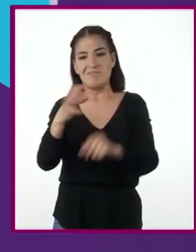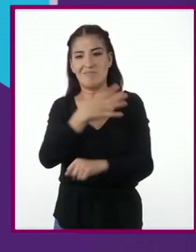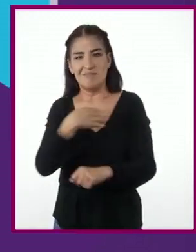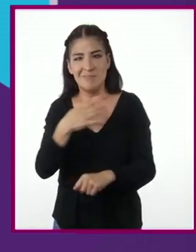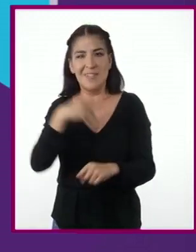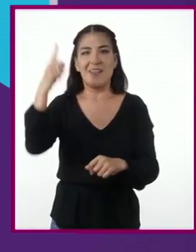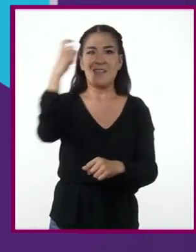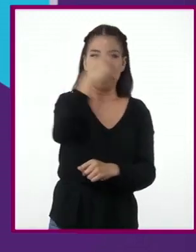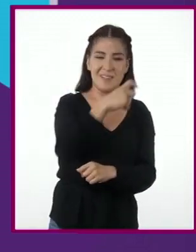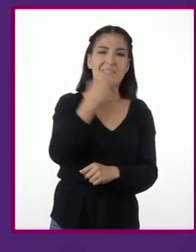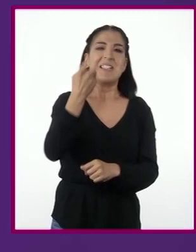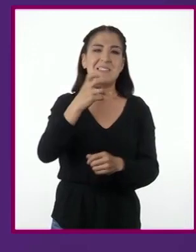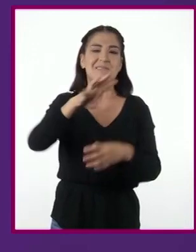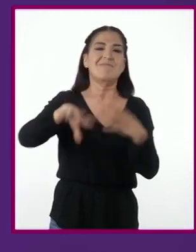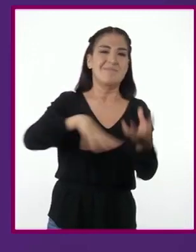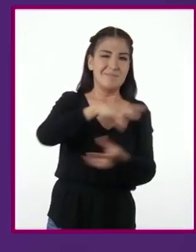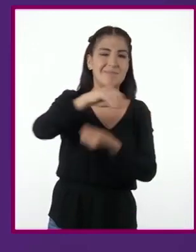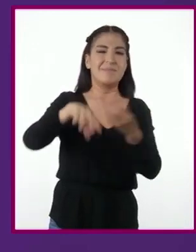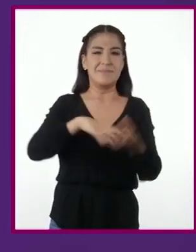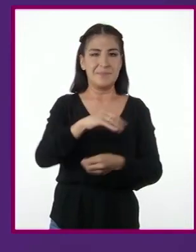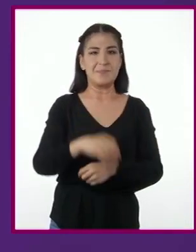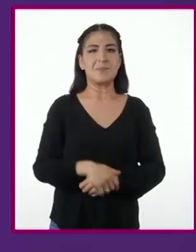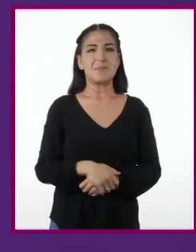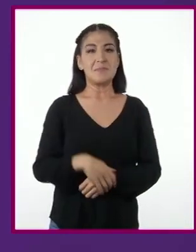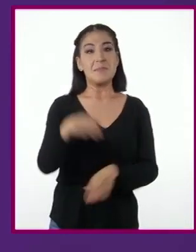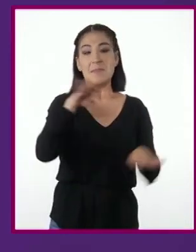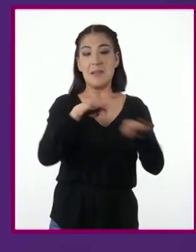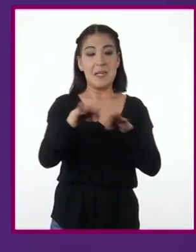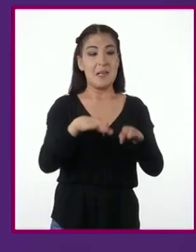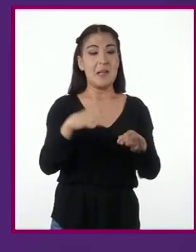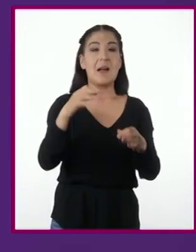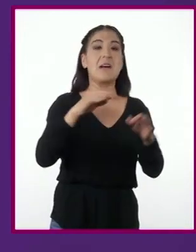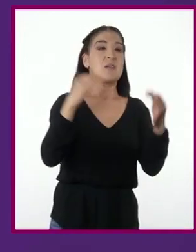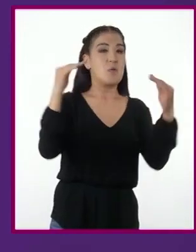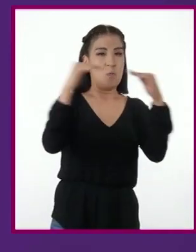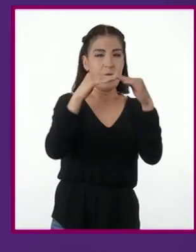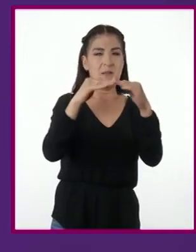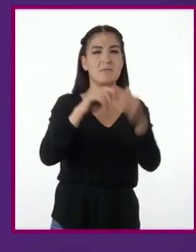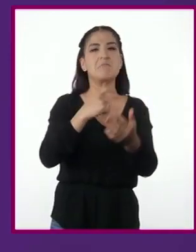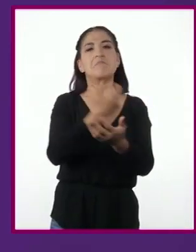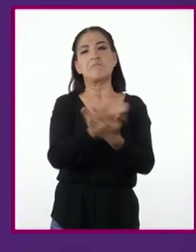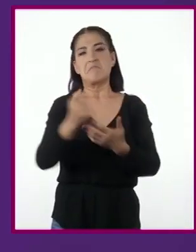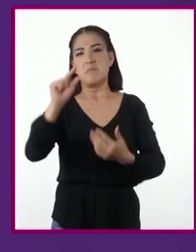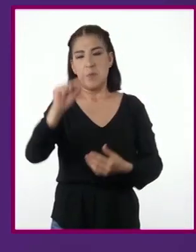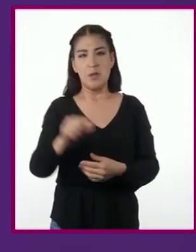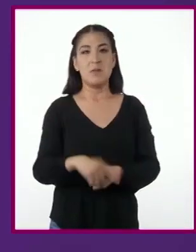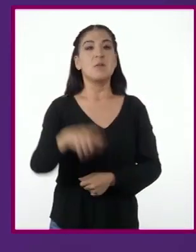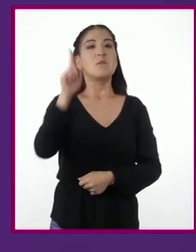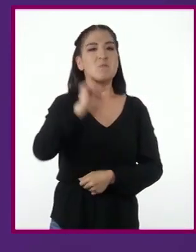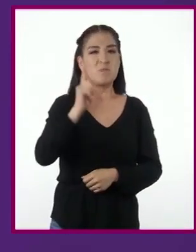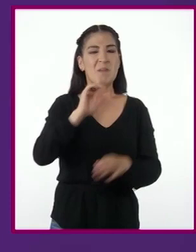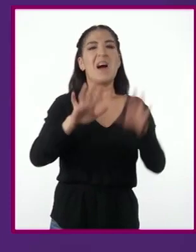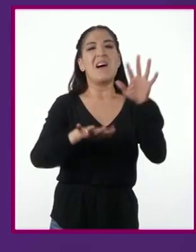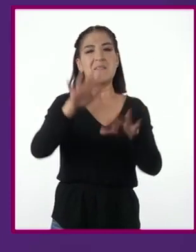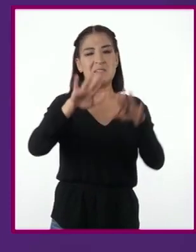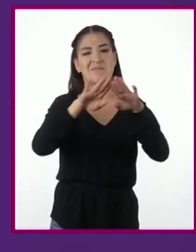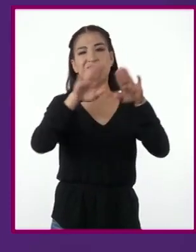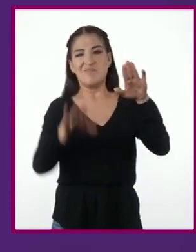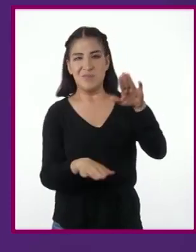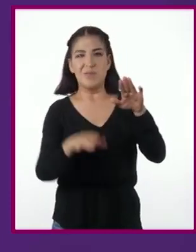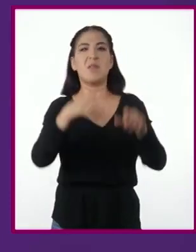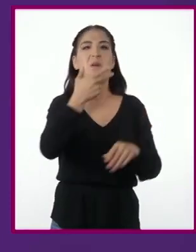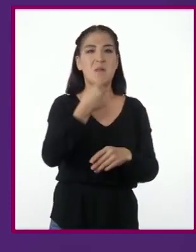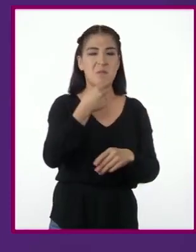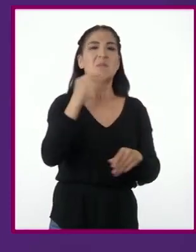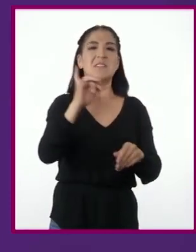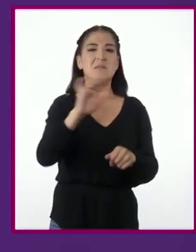hijos, entre otros. Trabajar igual, ganar menos. Las mujeres suelen tener una desventaja salarial frente a los